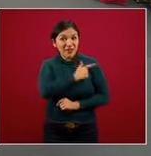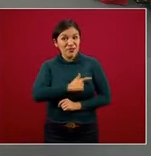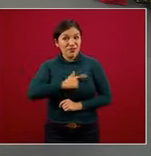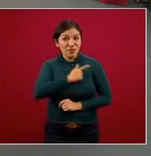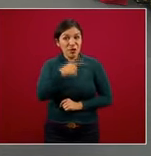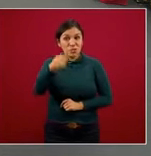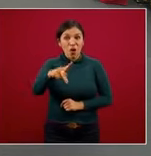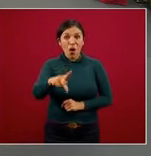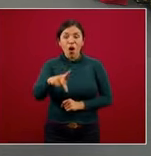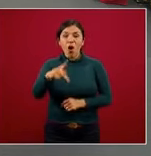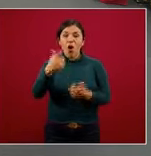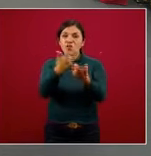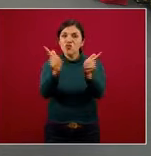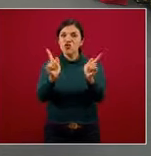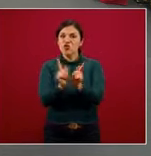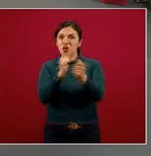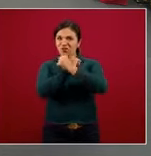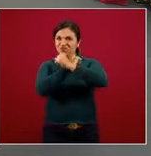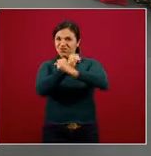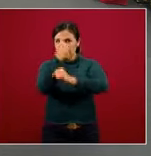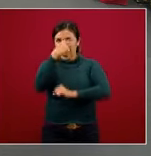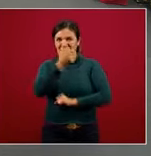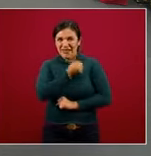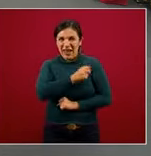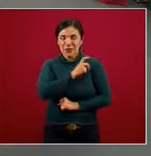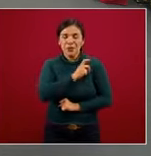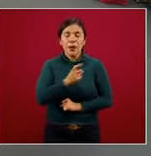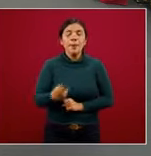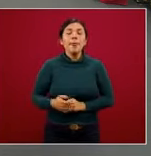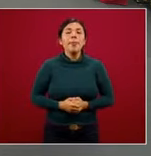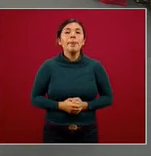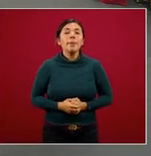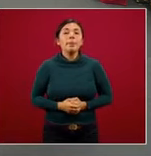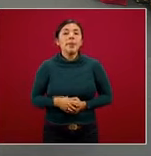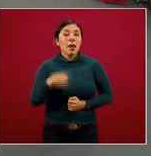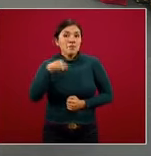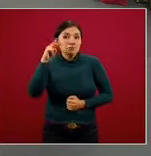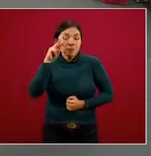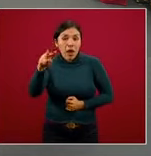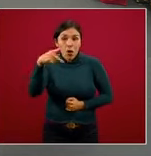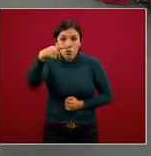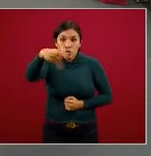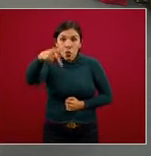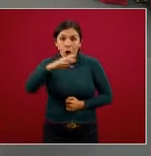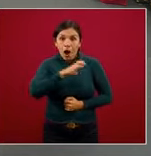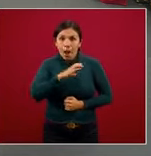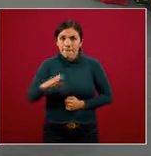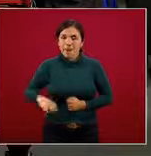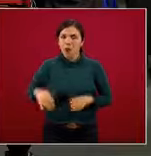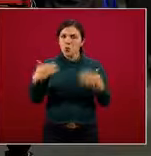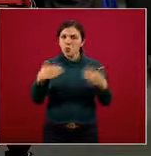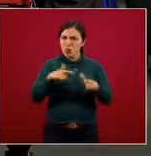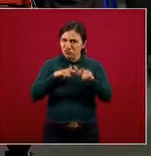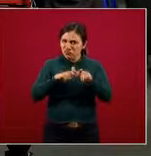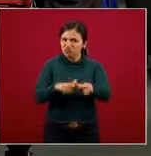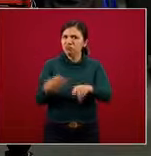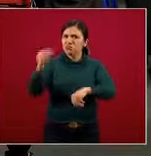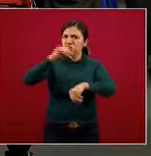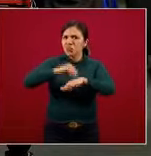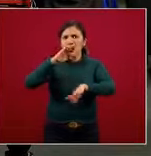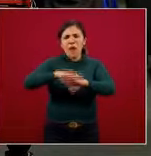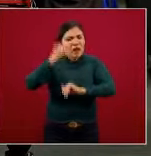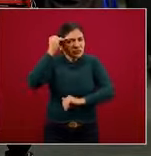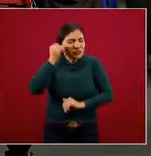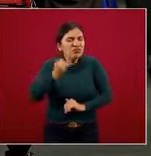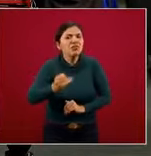su escuadrón de la salud y veo que es una campaña sustentable. Entiendo que va a permanecer a lo largo